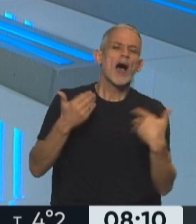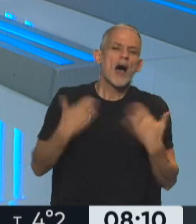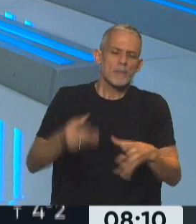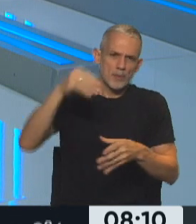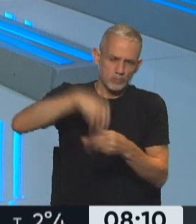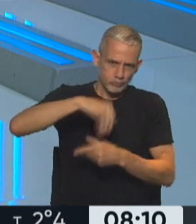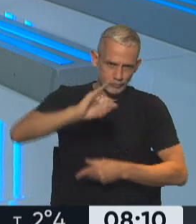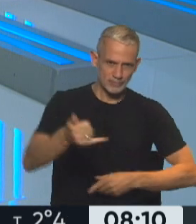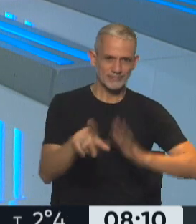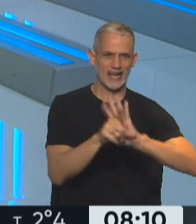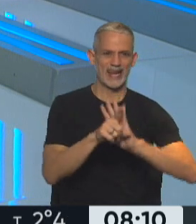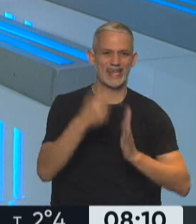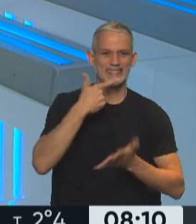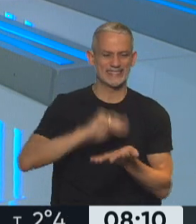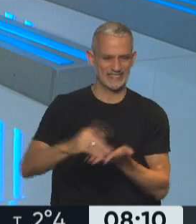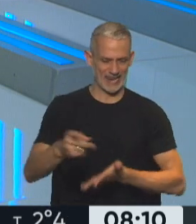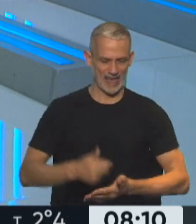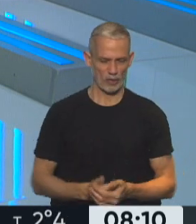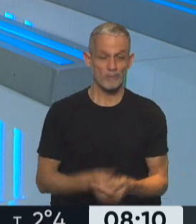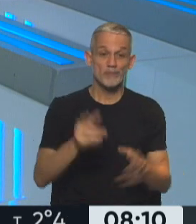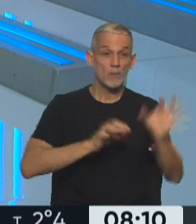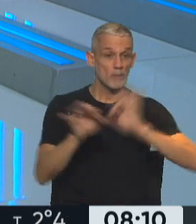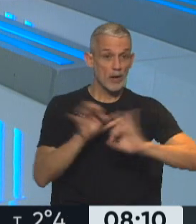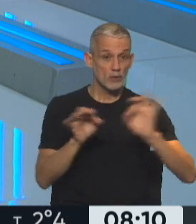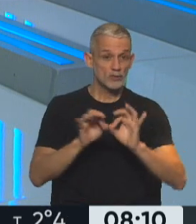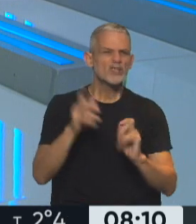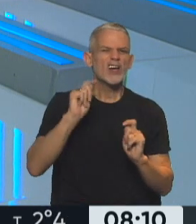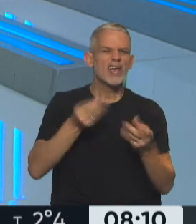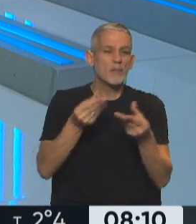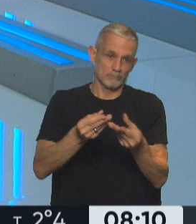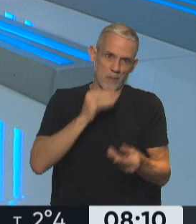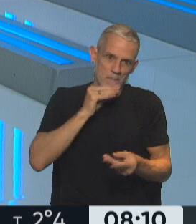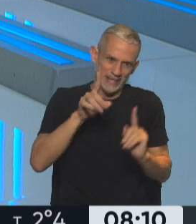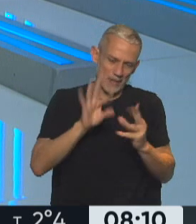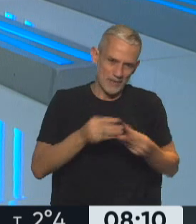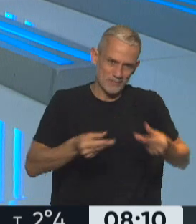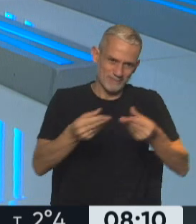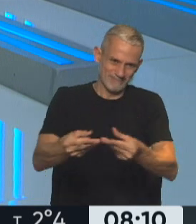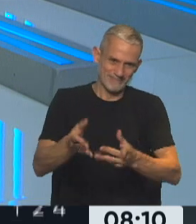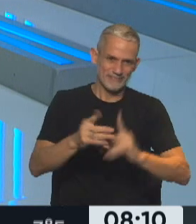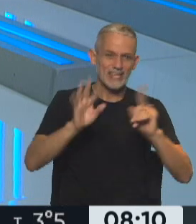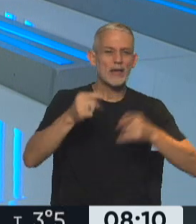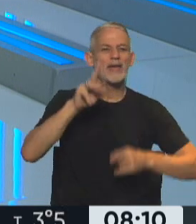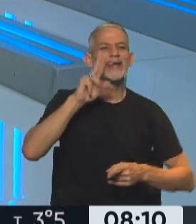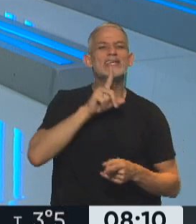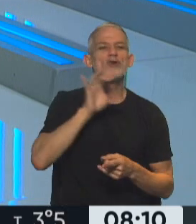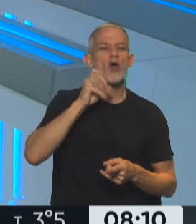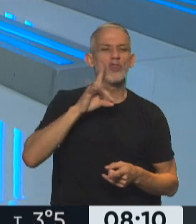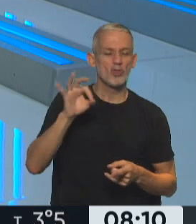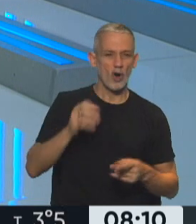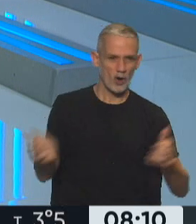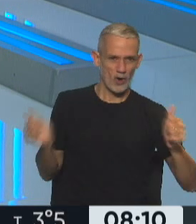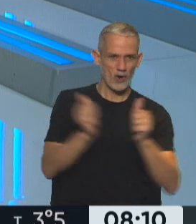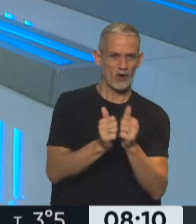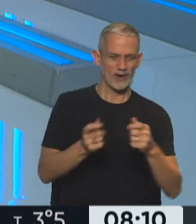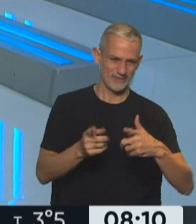esta iniciativa en el Senado. De hecho, un proyecto impulsado por el propio Massa y también por Cristian Ritondo de la oposición, que reduce